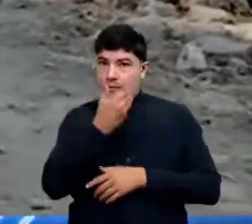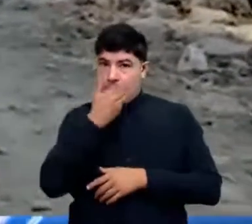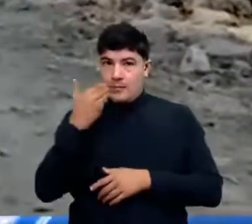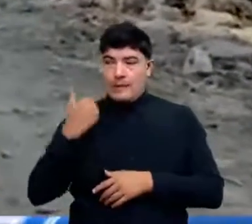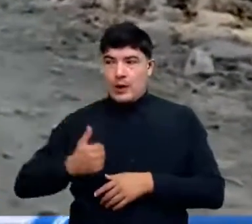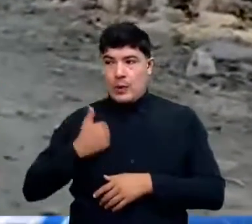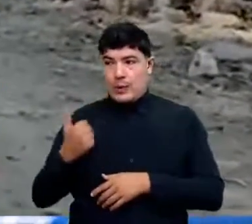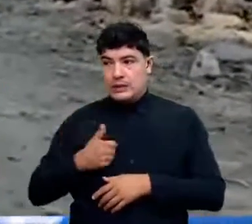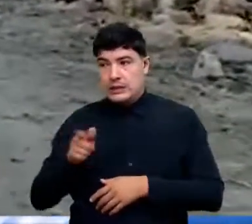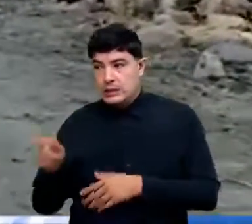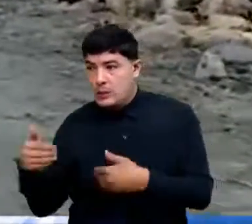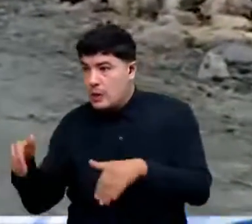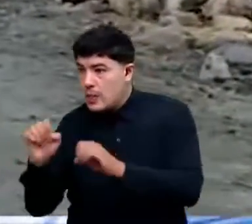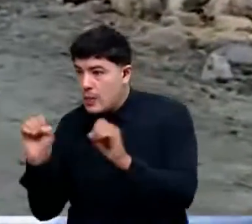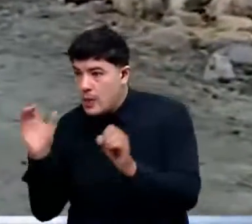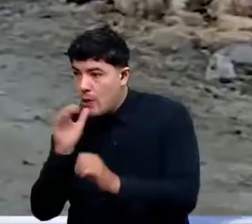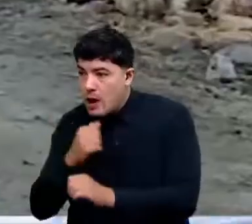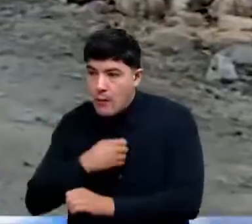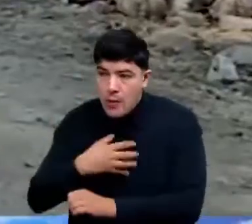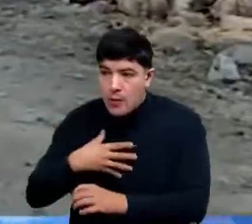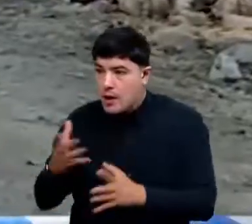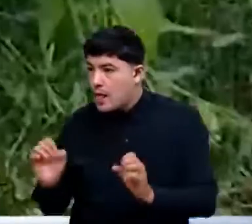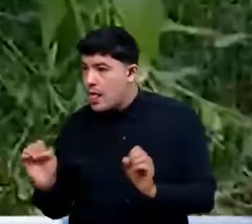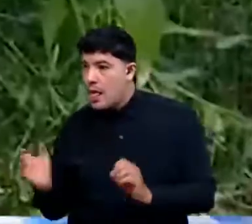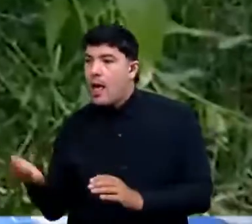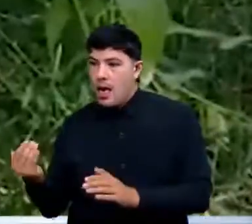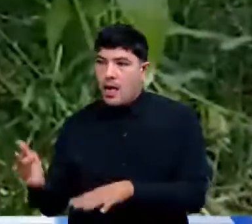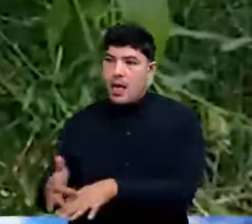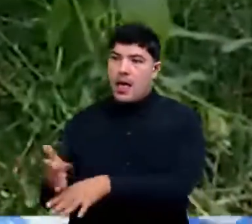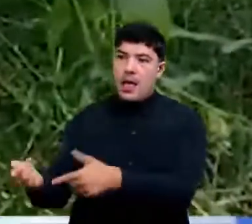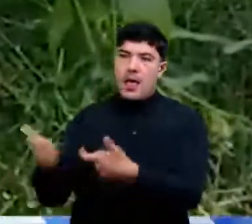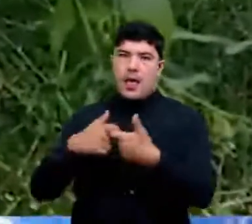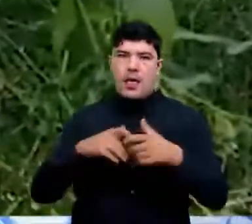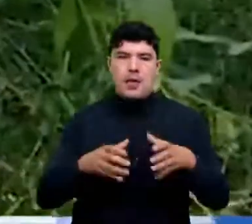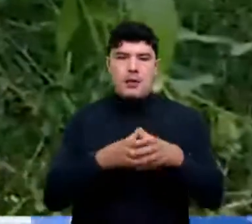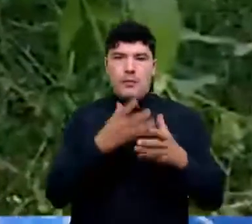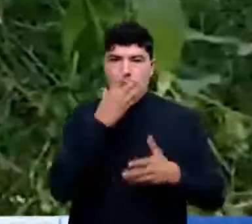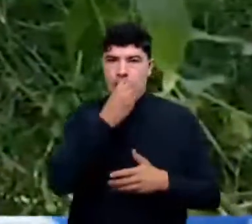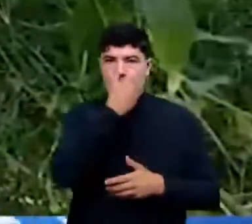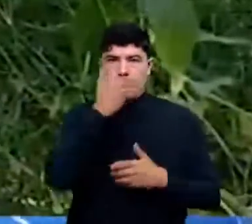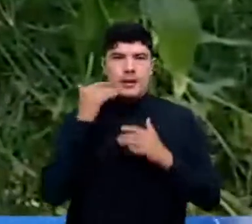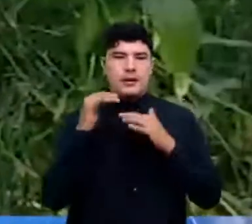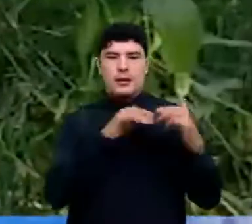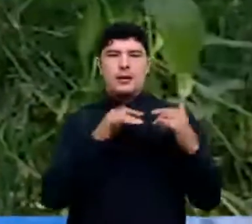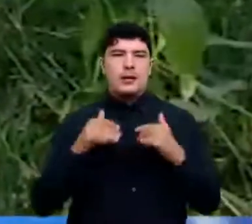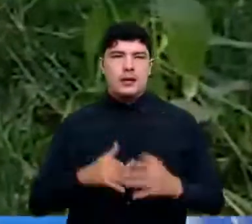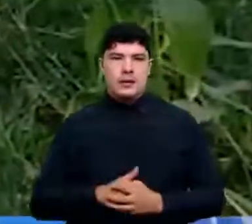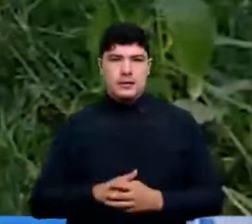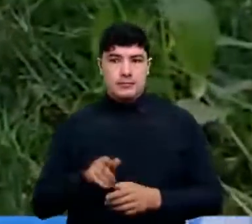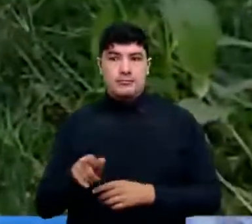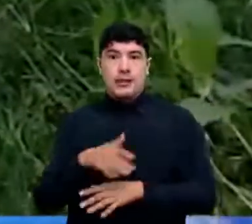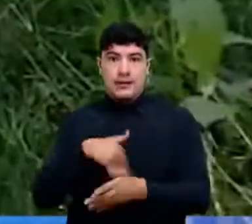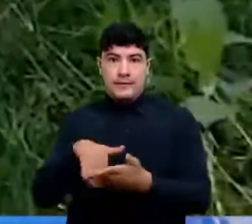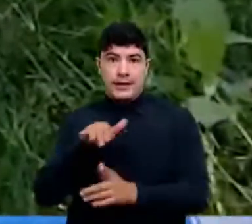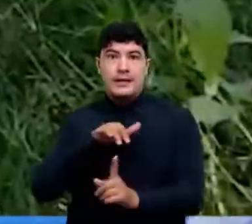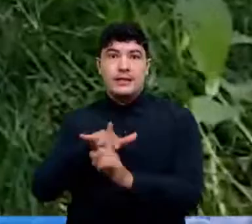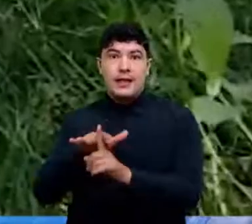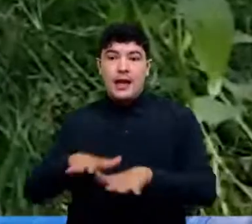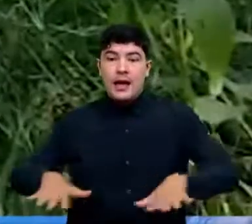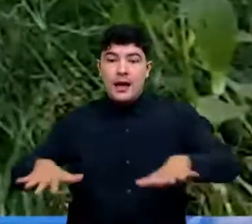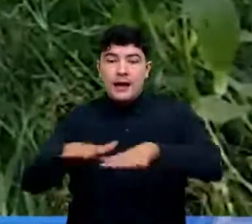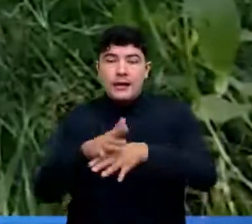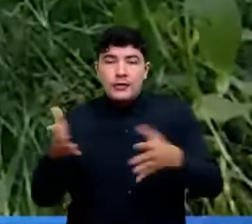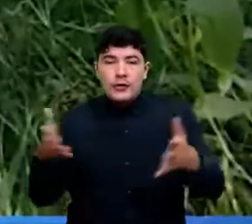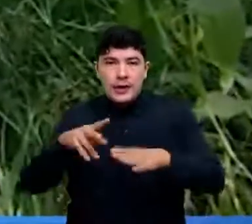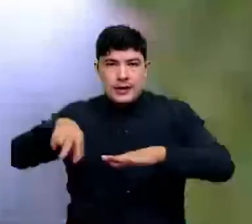ha aumentado no solo en el Catatumbo, sino también en la costa pacífica, Arauca y la cordillera nariñense, zonas que reúnen a